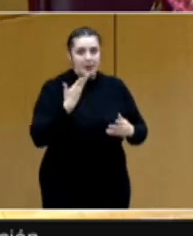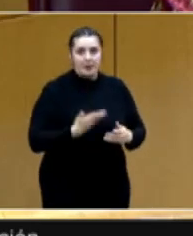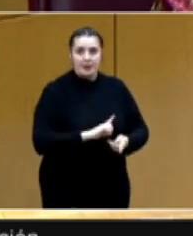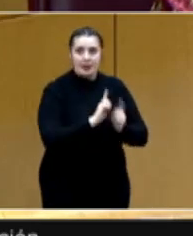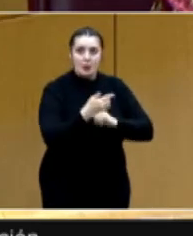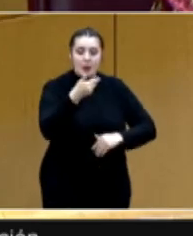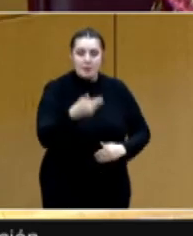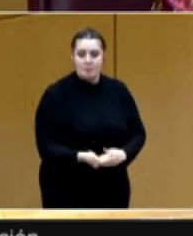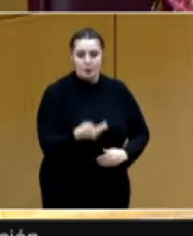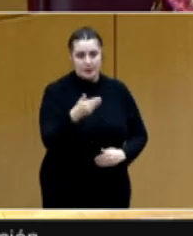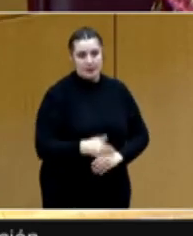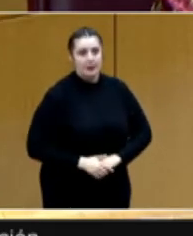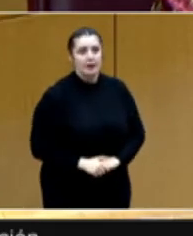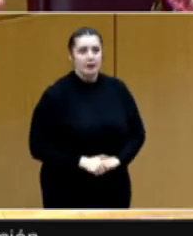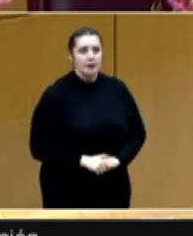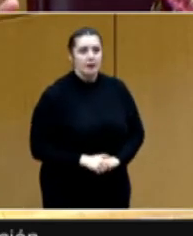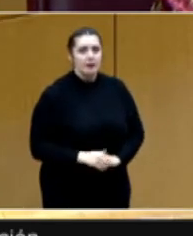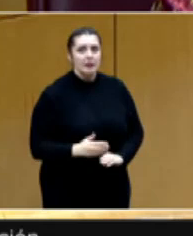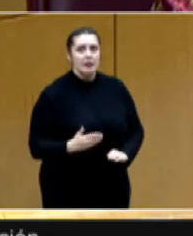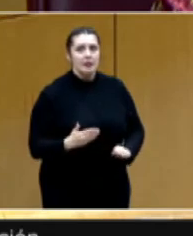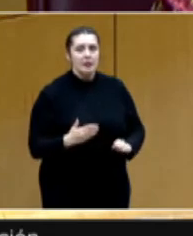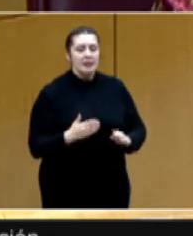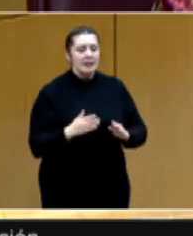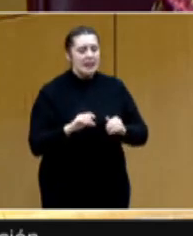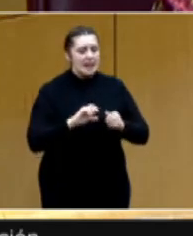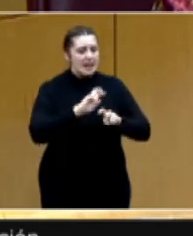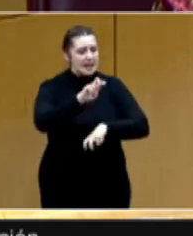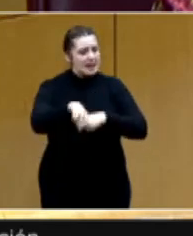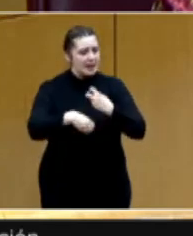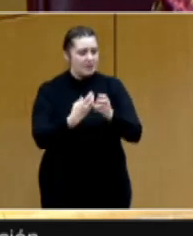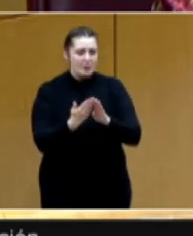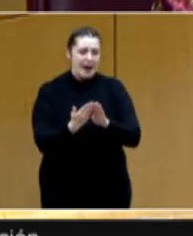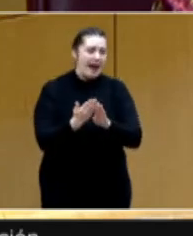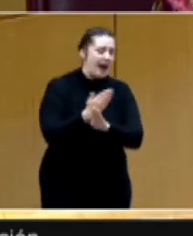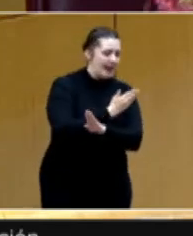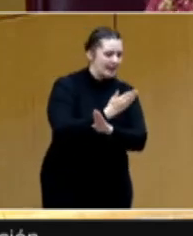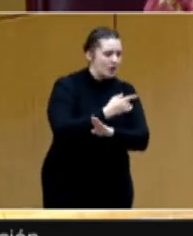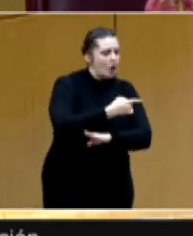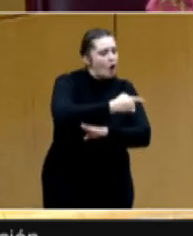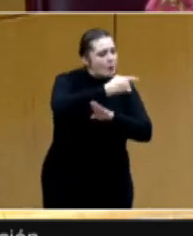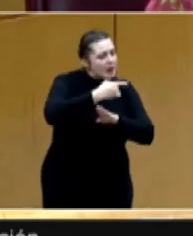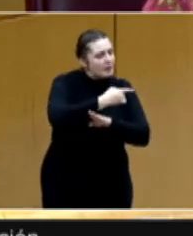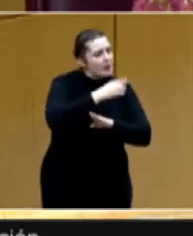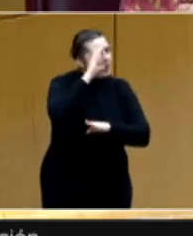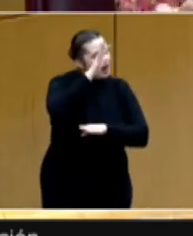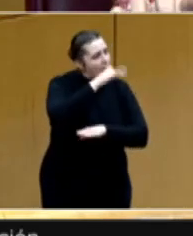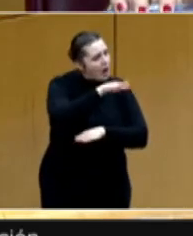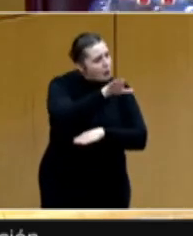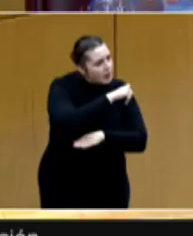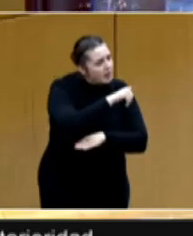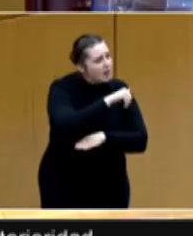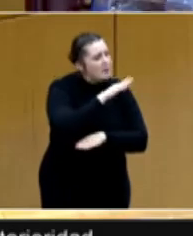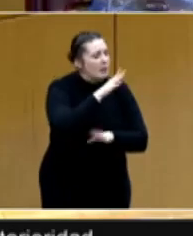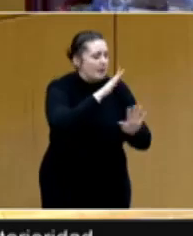Yo creo que con anterioridad a la reforma las obligaciones de audiencias porque el concepto